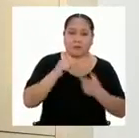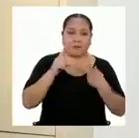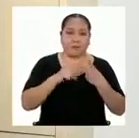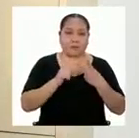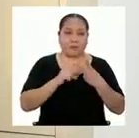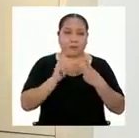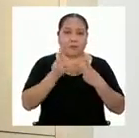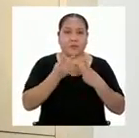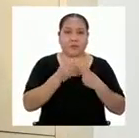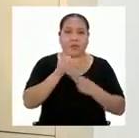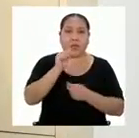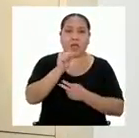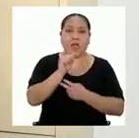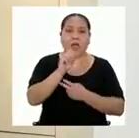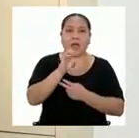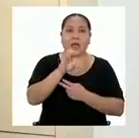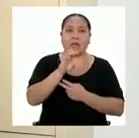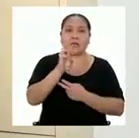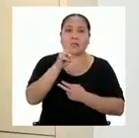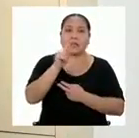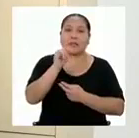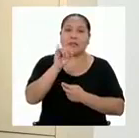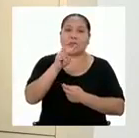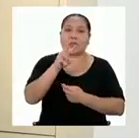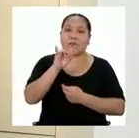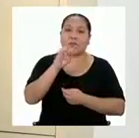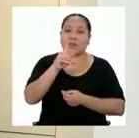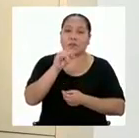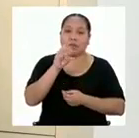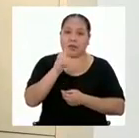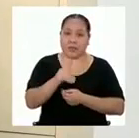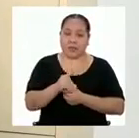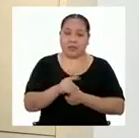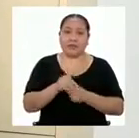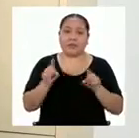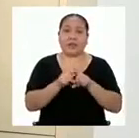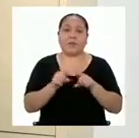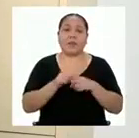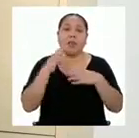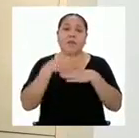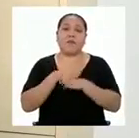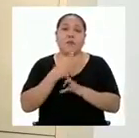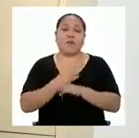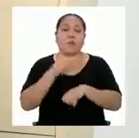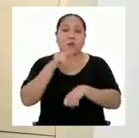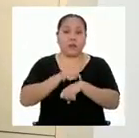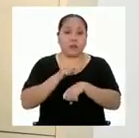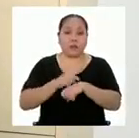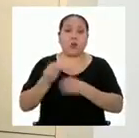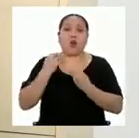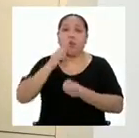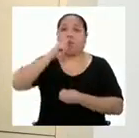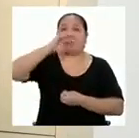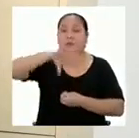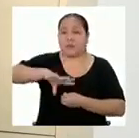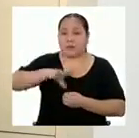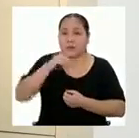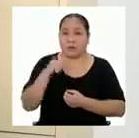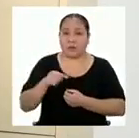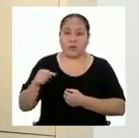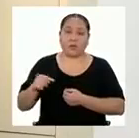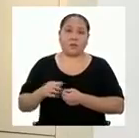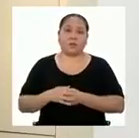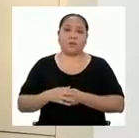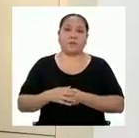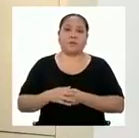lugar, la asertividad. Vamos a adecuar también la forma y el momento en cómo decimos las cosas, tomando